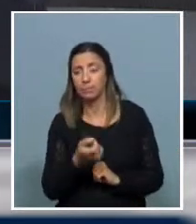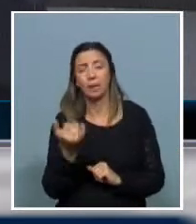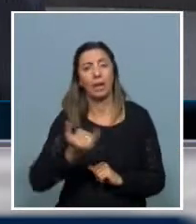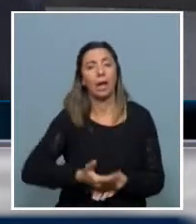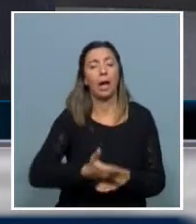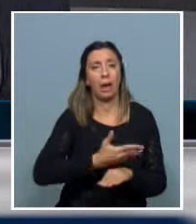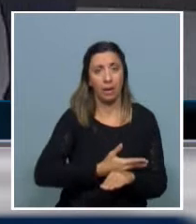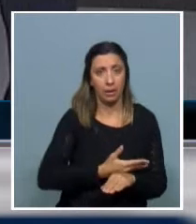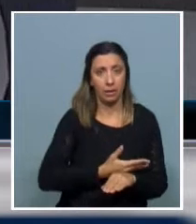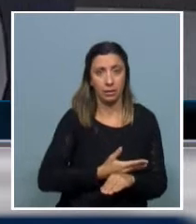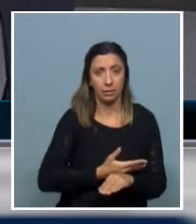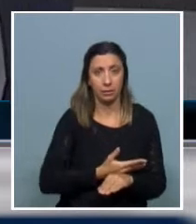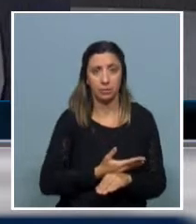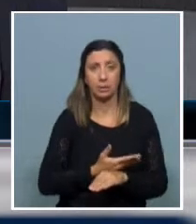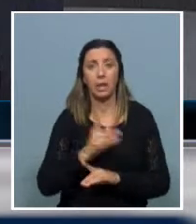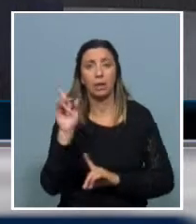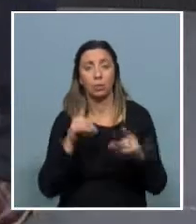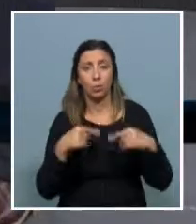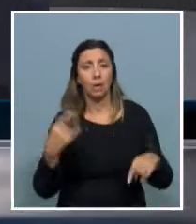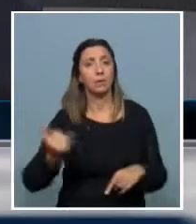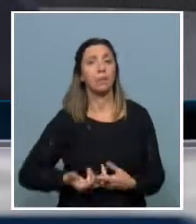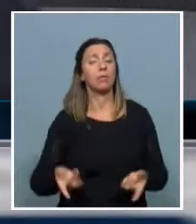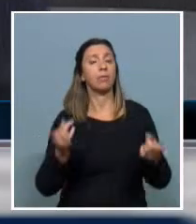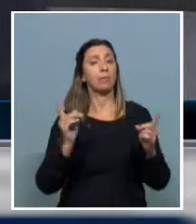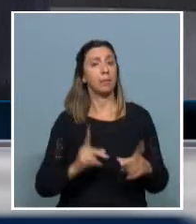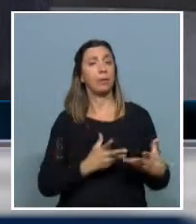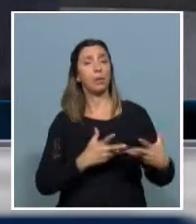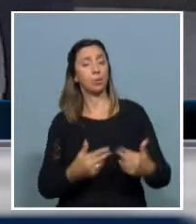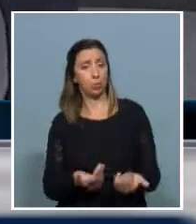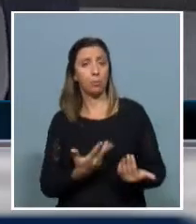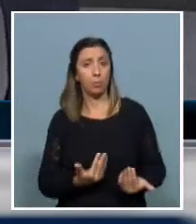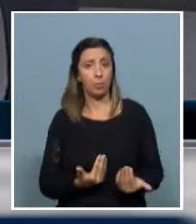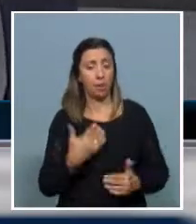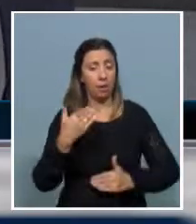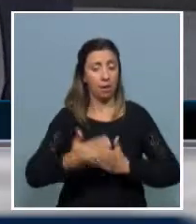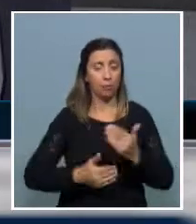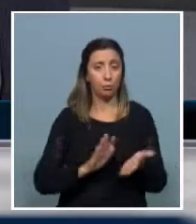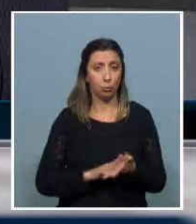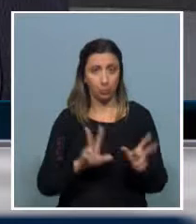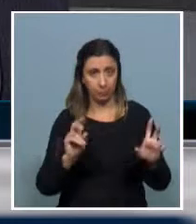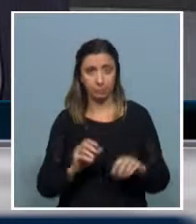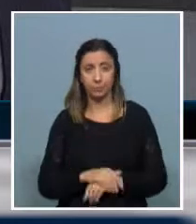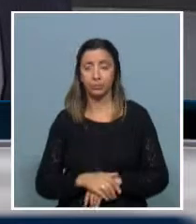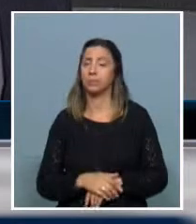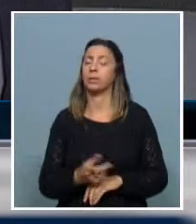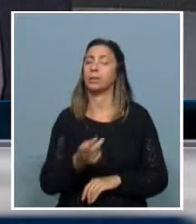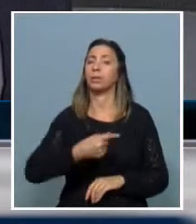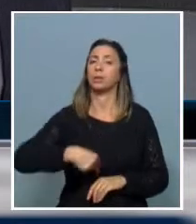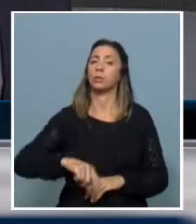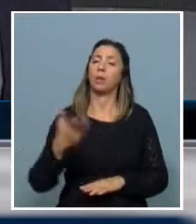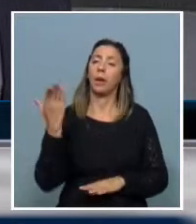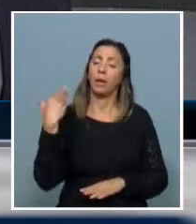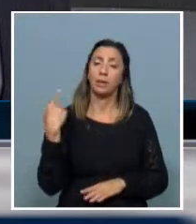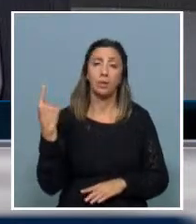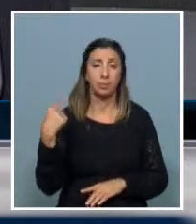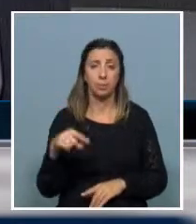tenían seguramente algunos casos, tuvieran también alguna ayuda para poder avanzar con este tema. Así es. Nosotros cuando llegamos